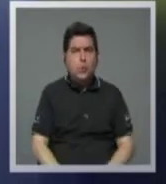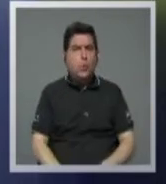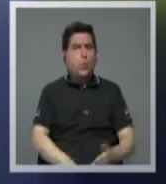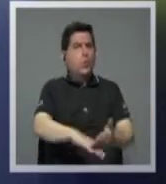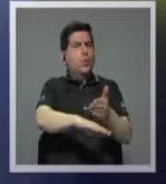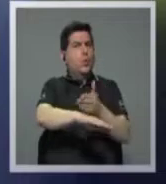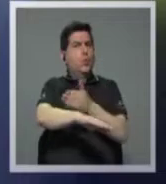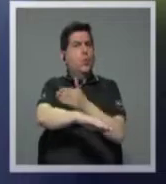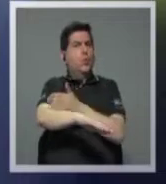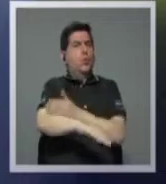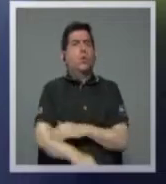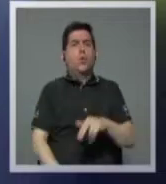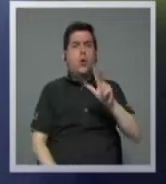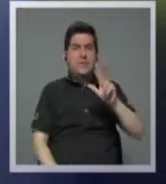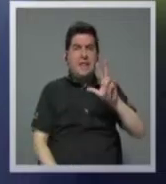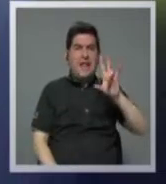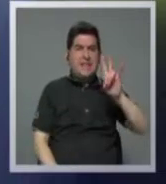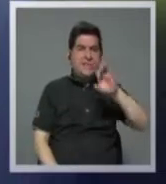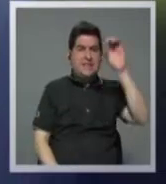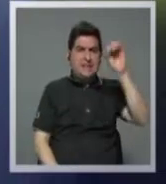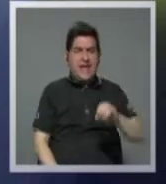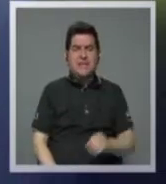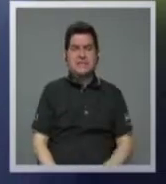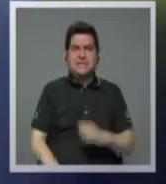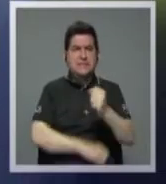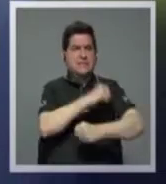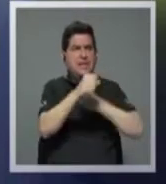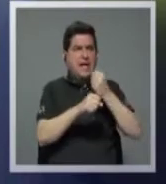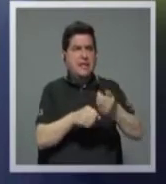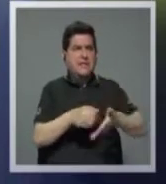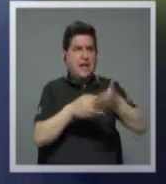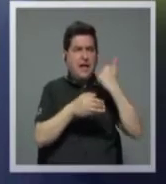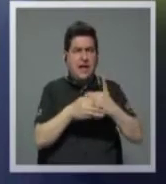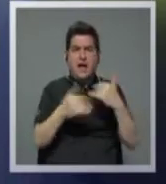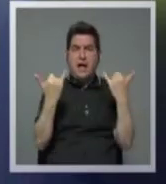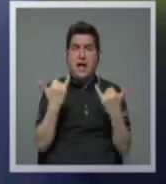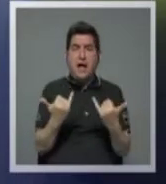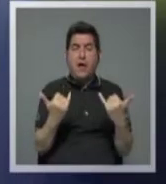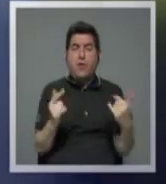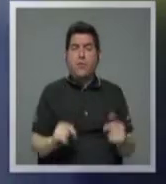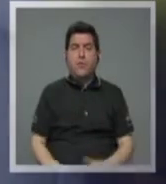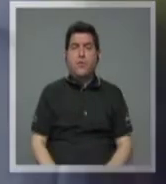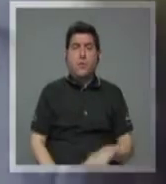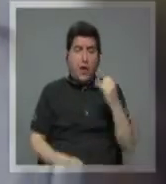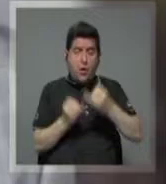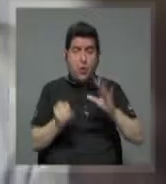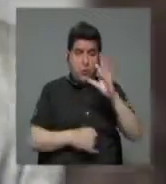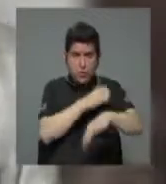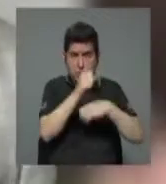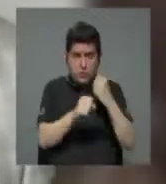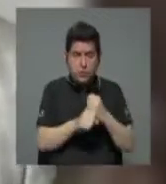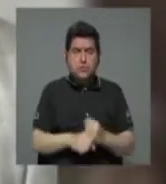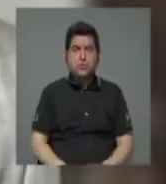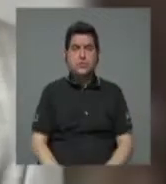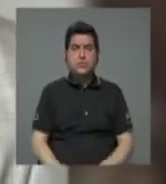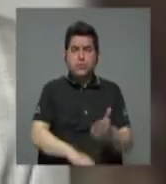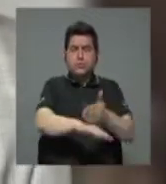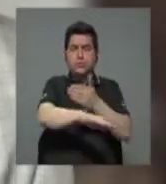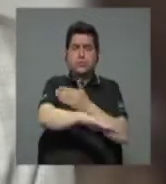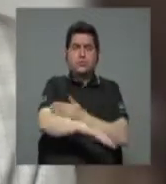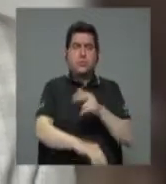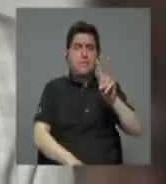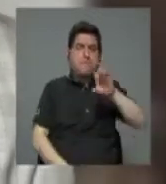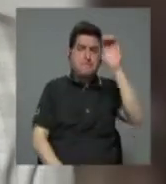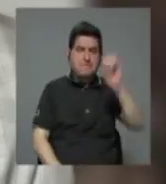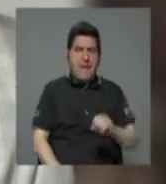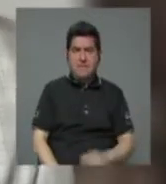creciendo alrededor de un 37% del año pasado a hoy y durante los últimos 5 años ha venido creciendo más de un 20%.